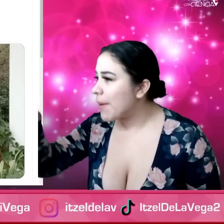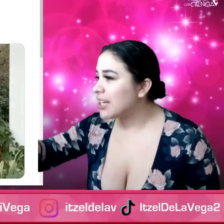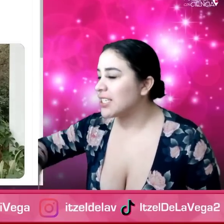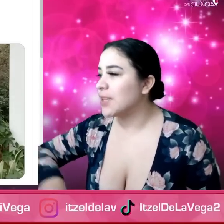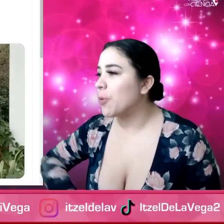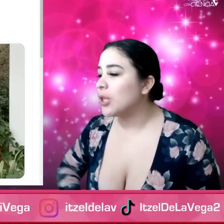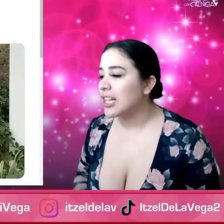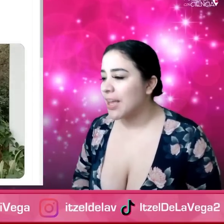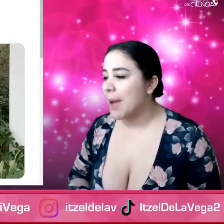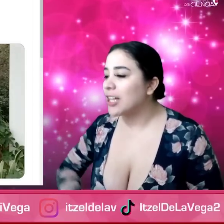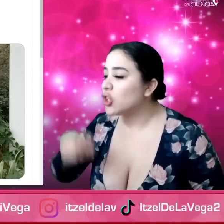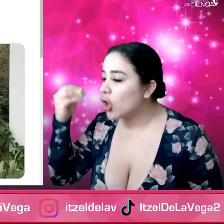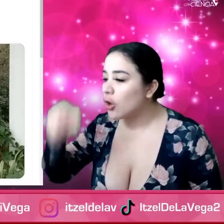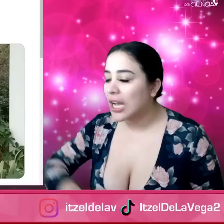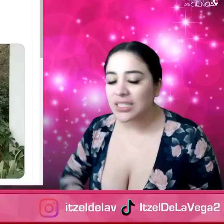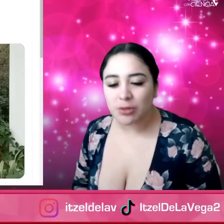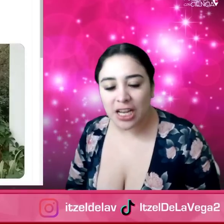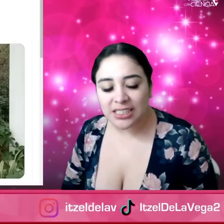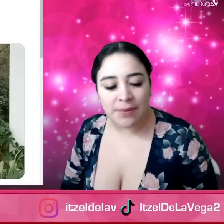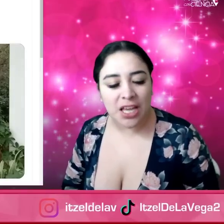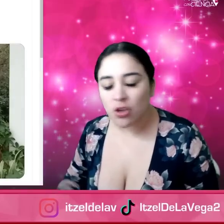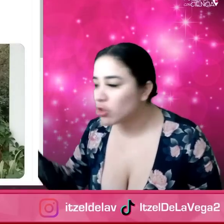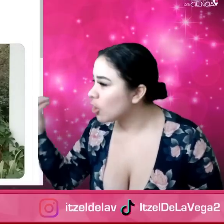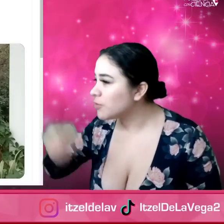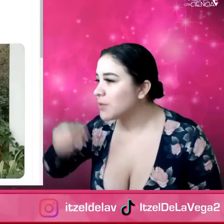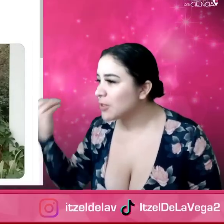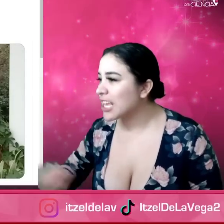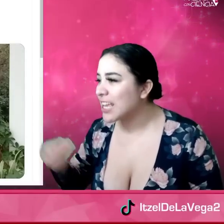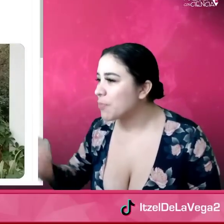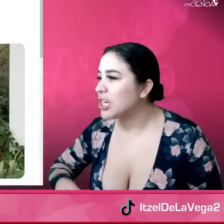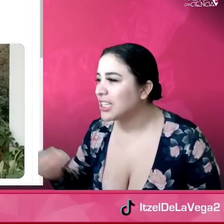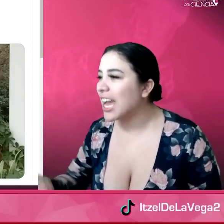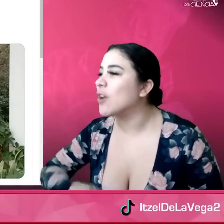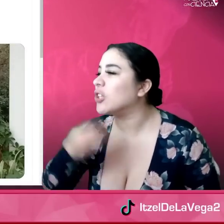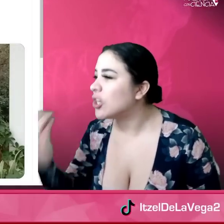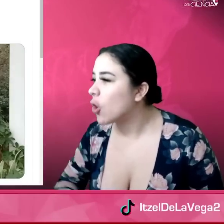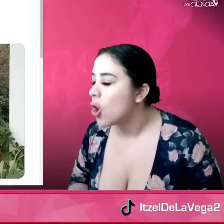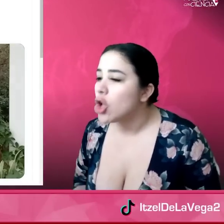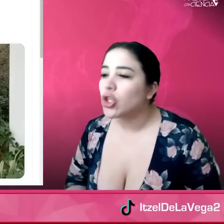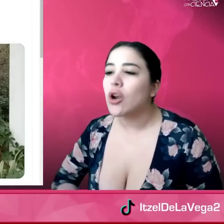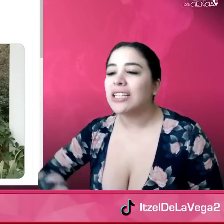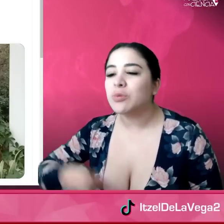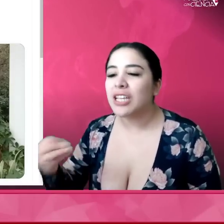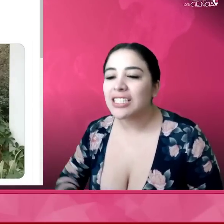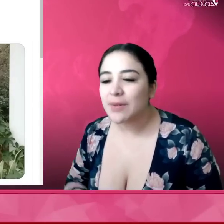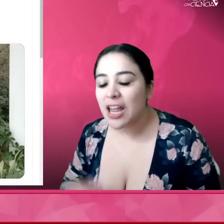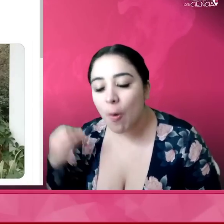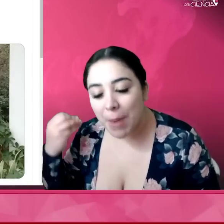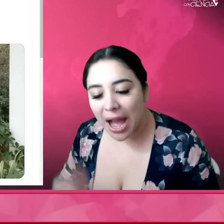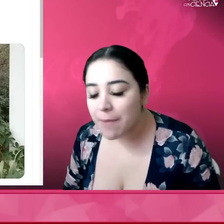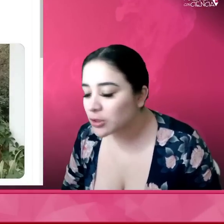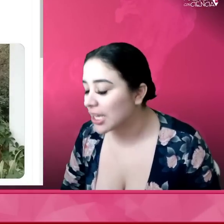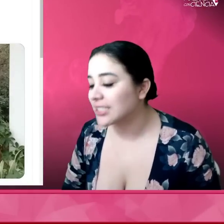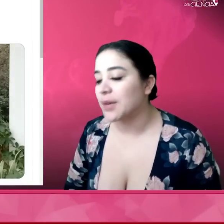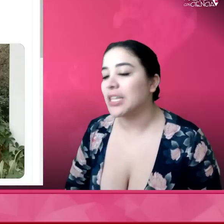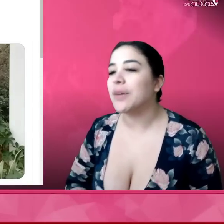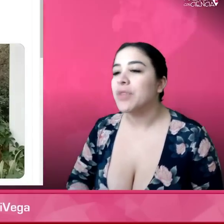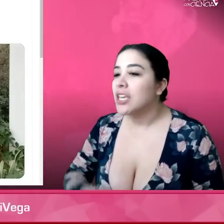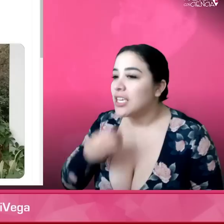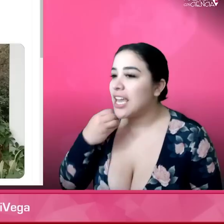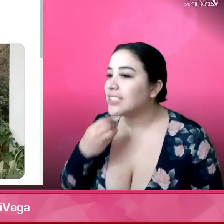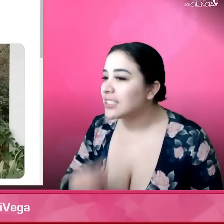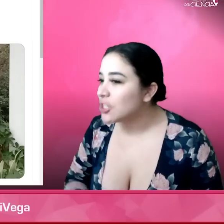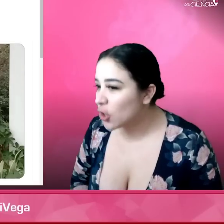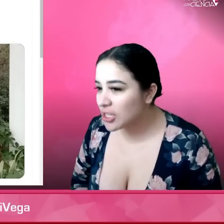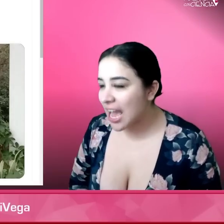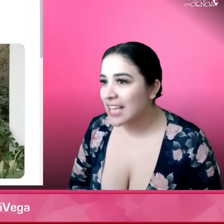ahí obra mal y se te pude el tamal todo lo que hacemos en esta vida yo en todos mis videos aquí en política lo digo todo lo que hacemos en este día lo pagamos en esta vida